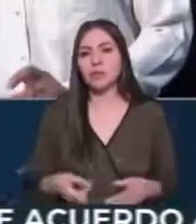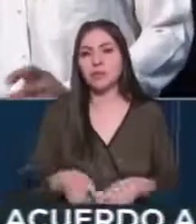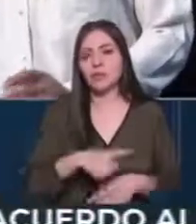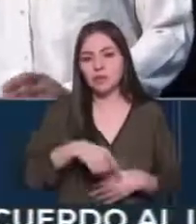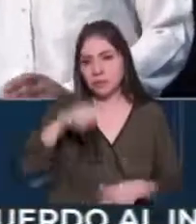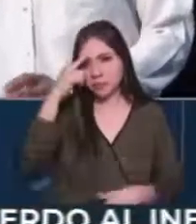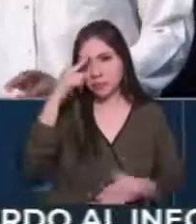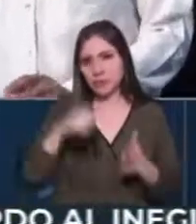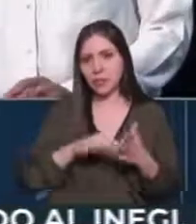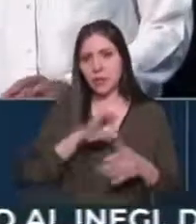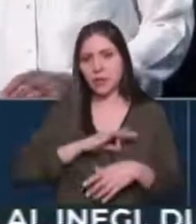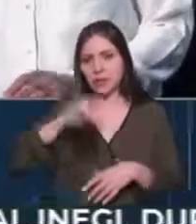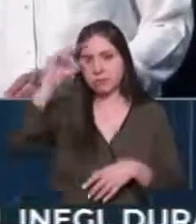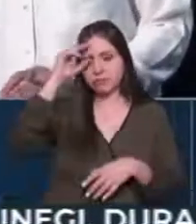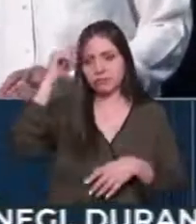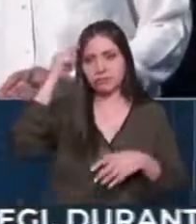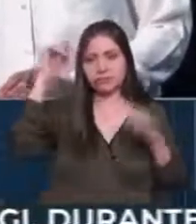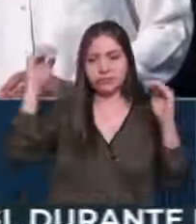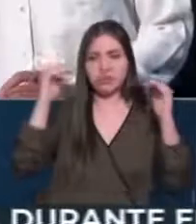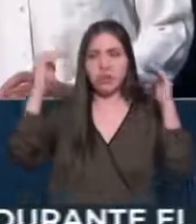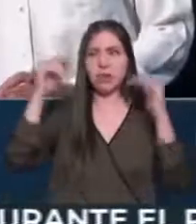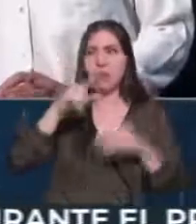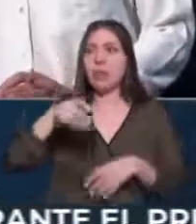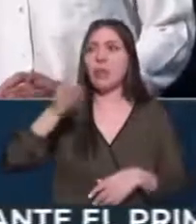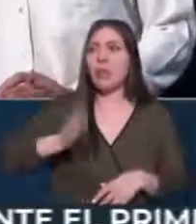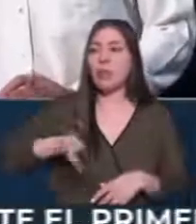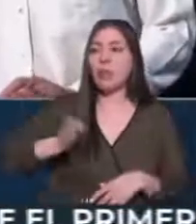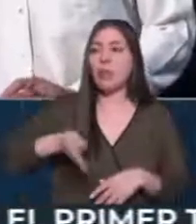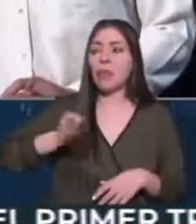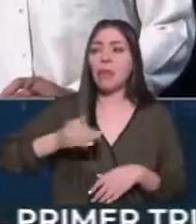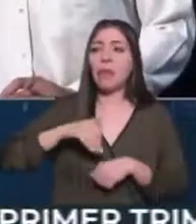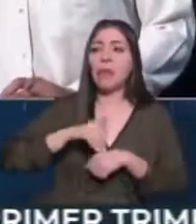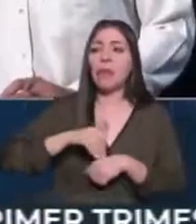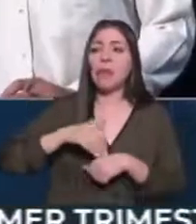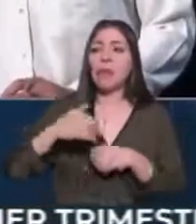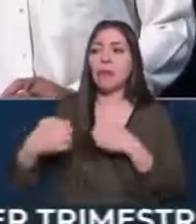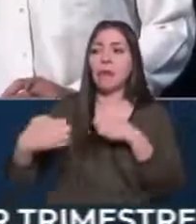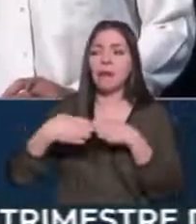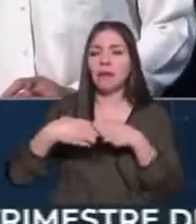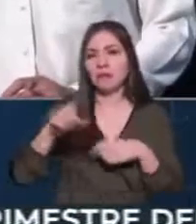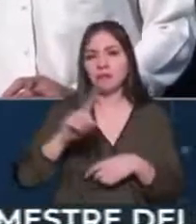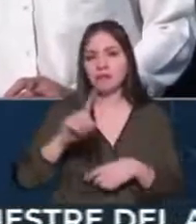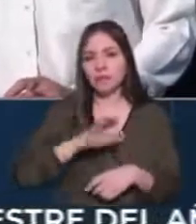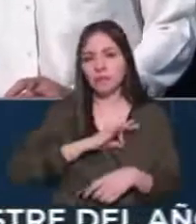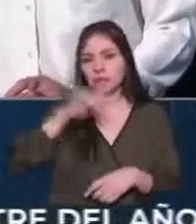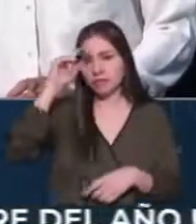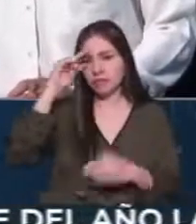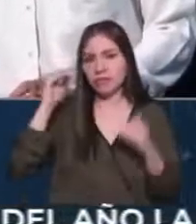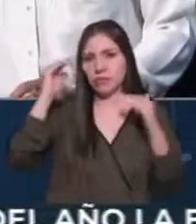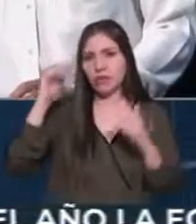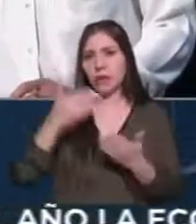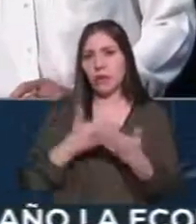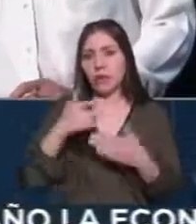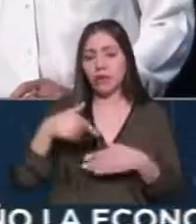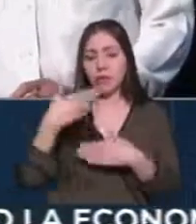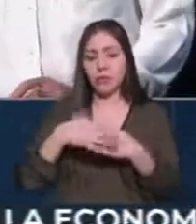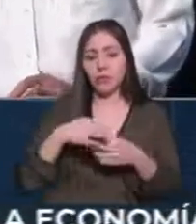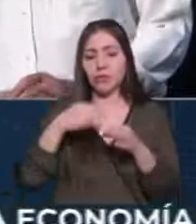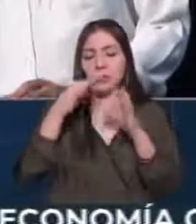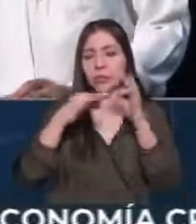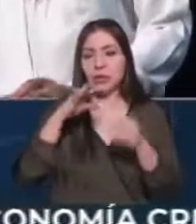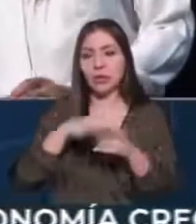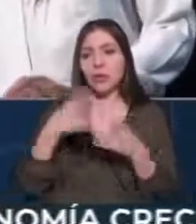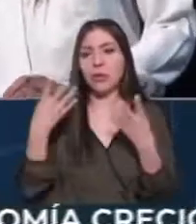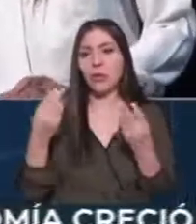somos maduros como sociedad para no dejarnos engañar, pese a que es una campaña con mucho presupuesto y con mucho dinero. Sí, en